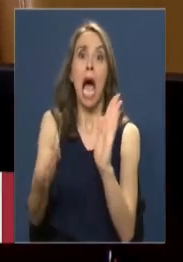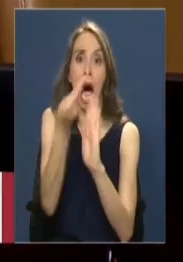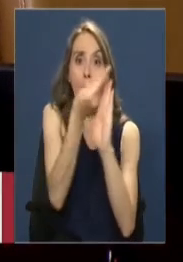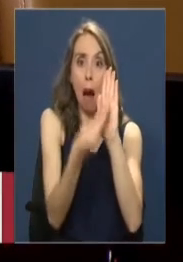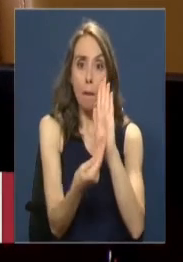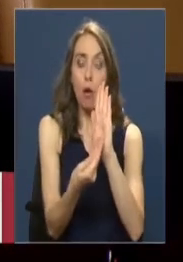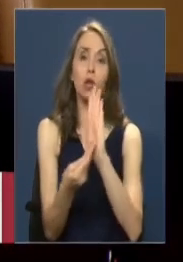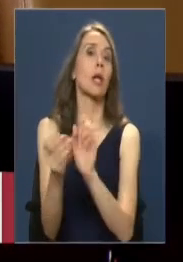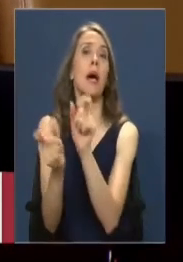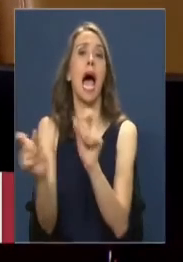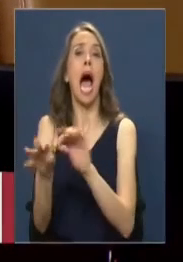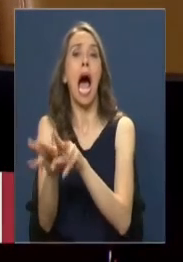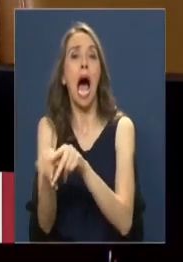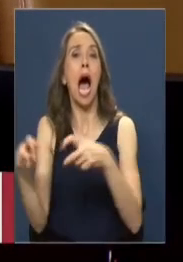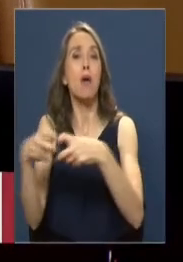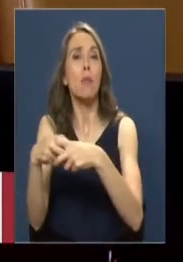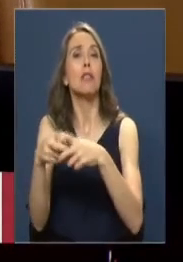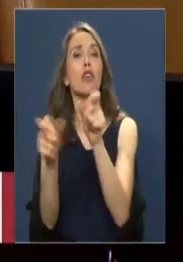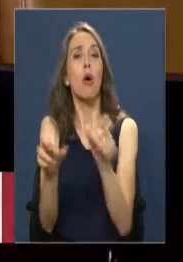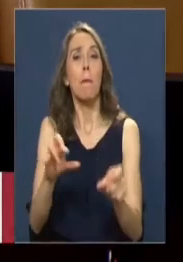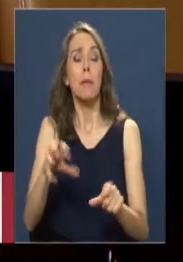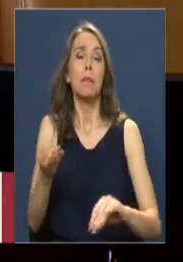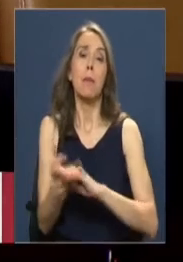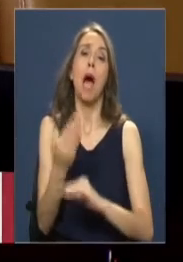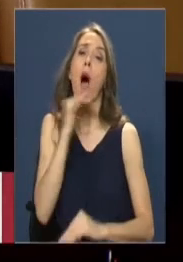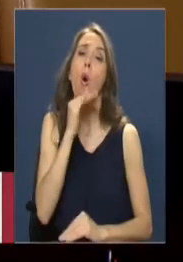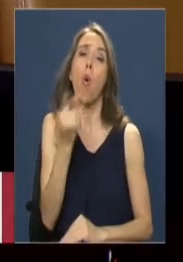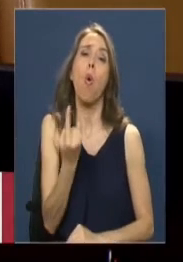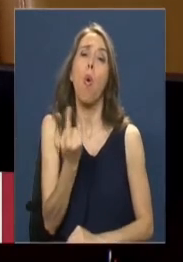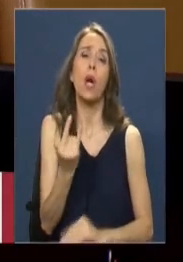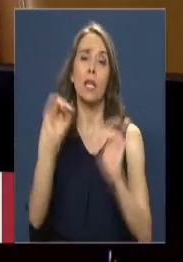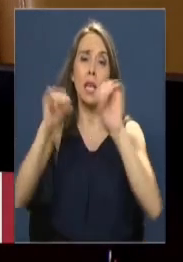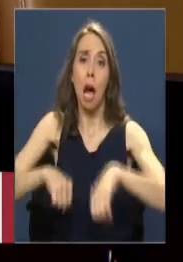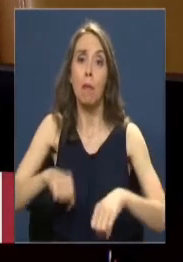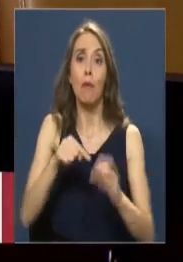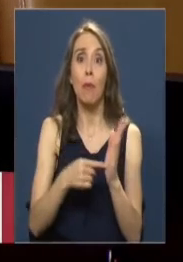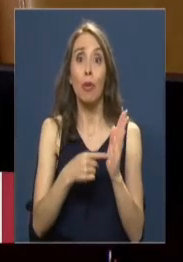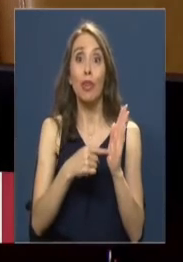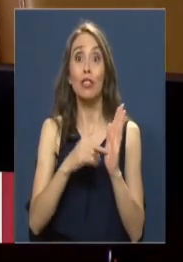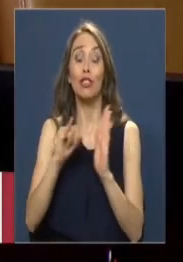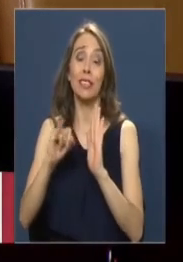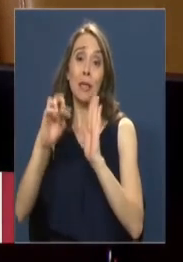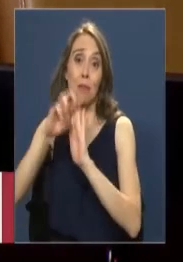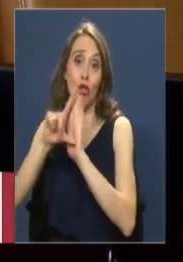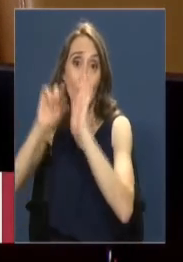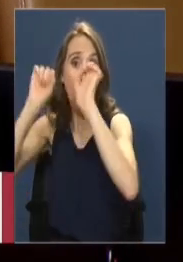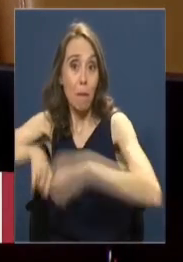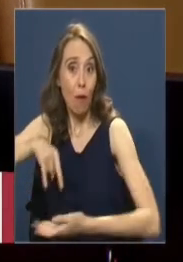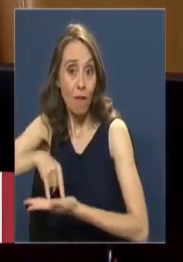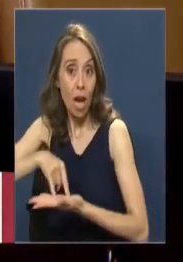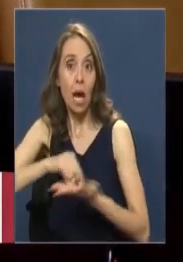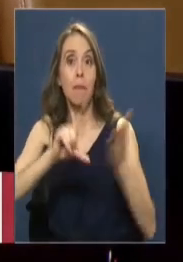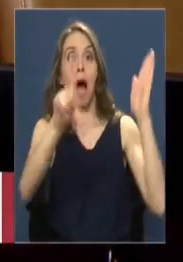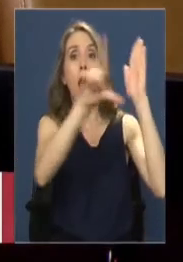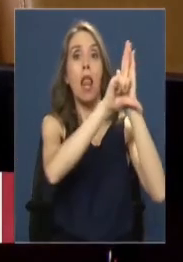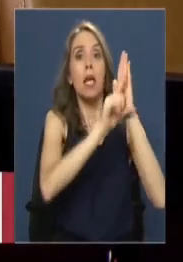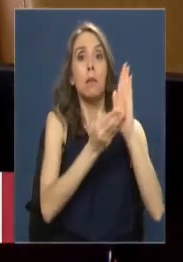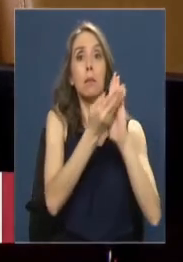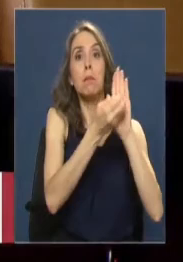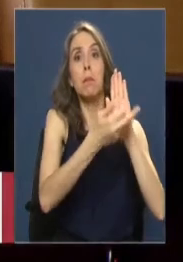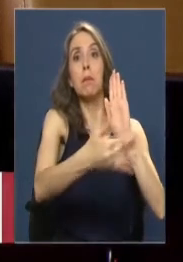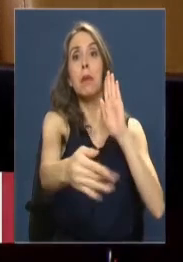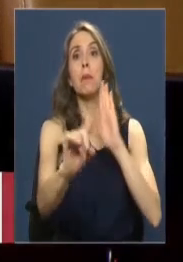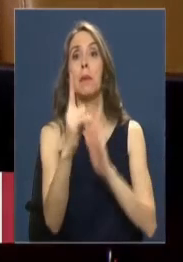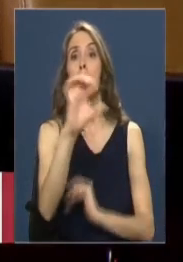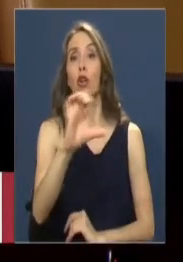pymes nos han pedido aprobar sin dilación porque debe regir desde el 1 de enero de este año. Por supuesto que la cuestión tributaria